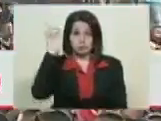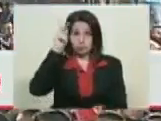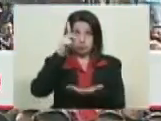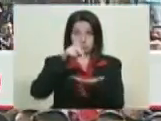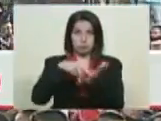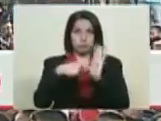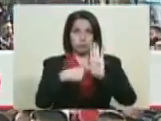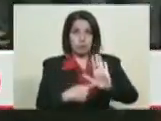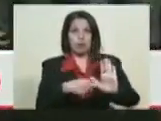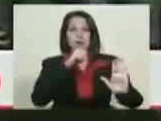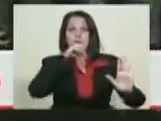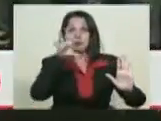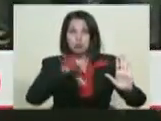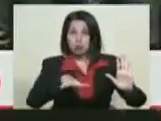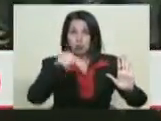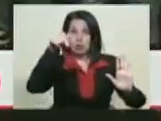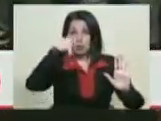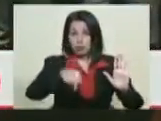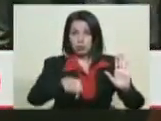la historia hoy,